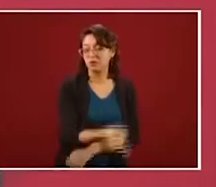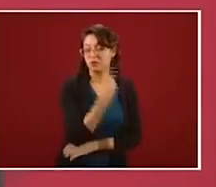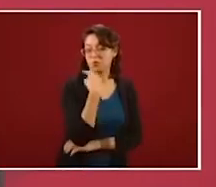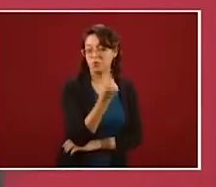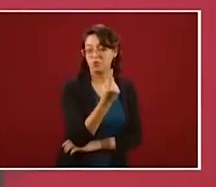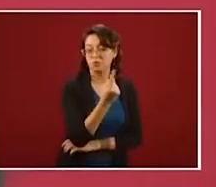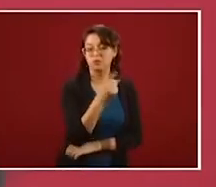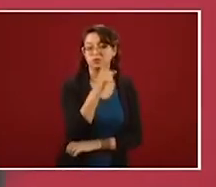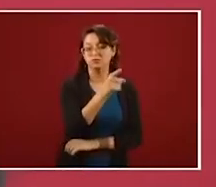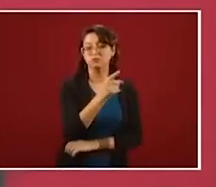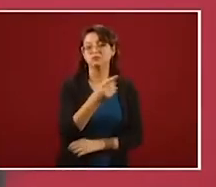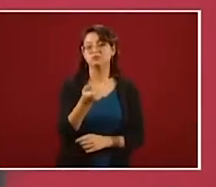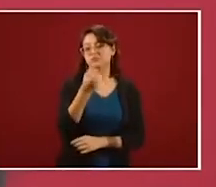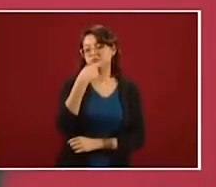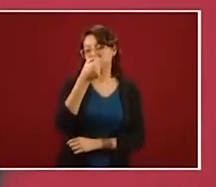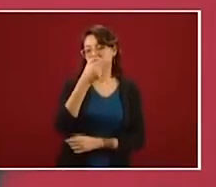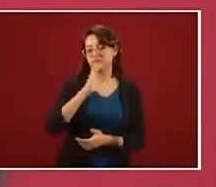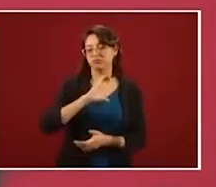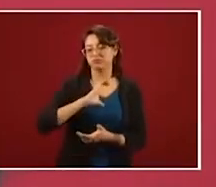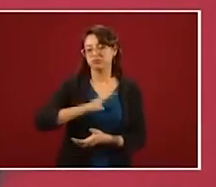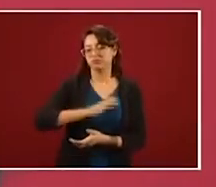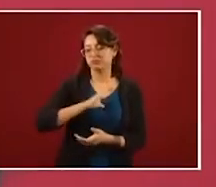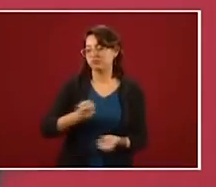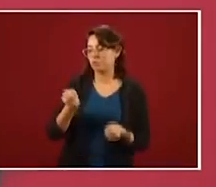era la que abastecía.